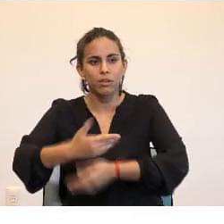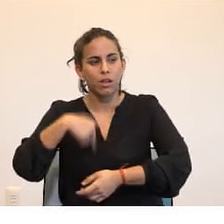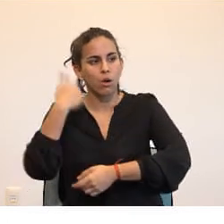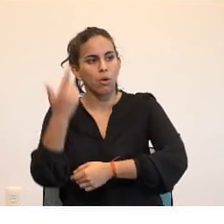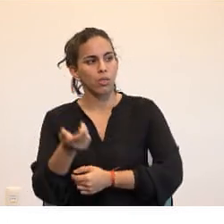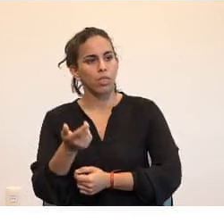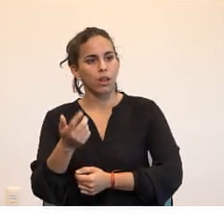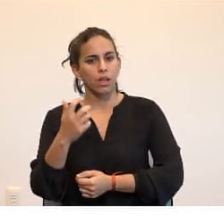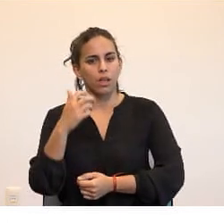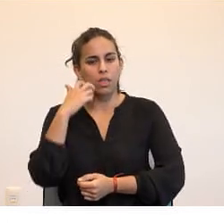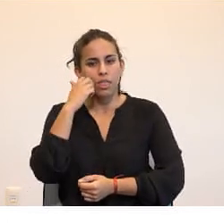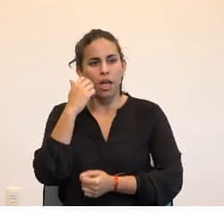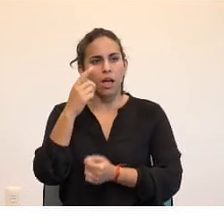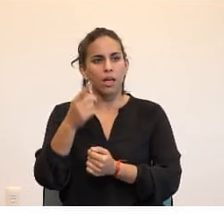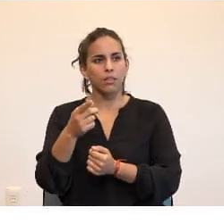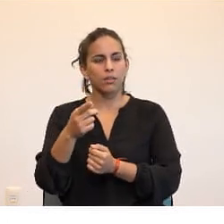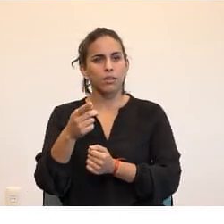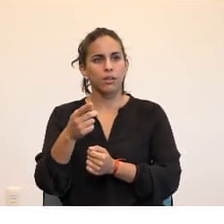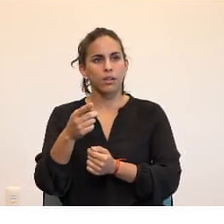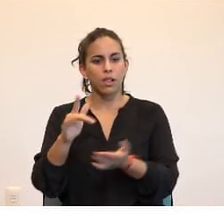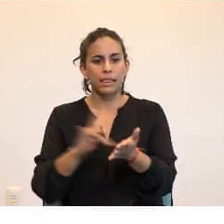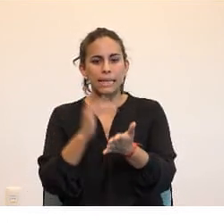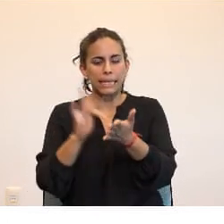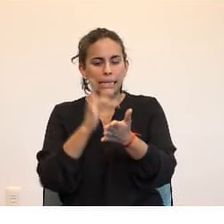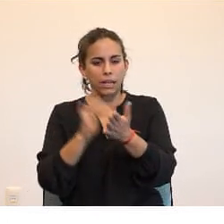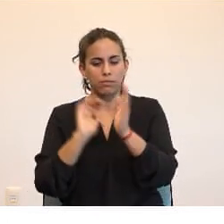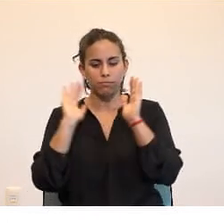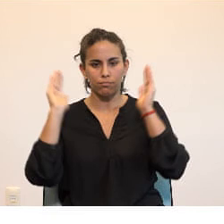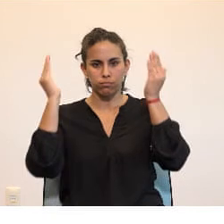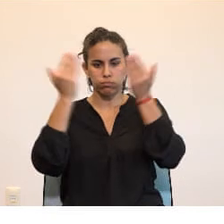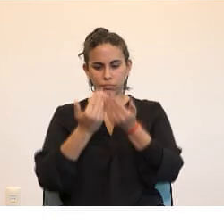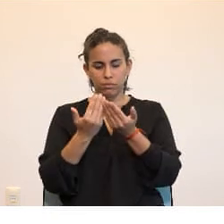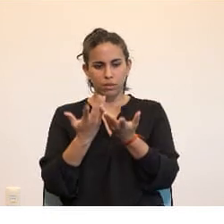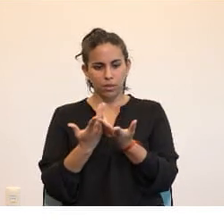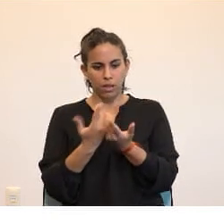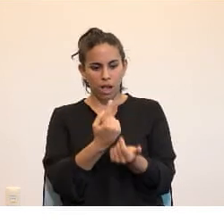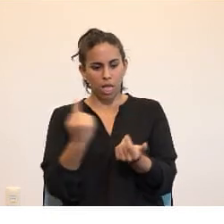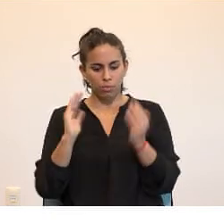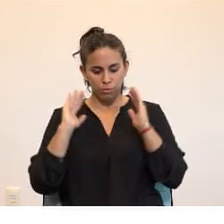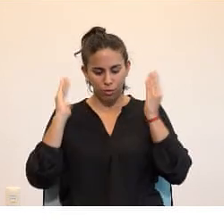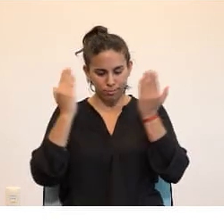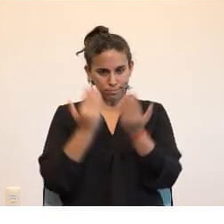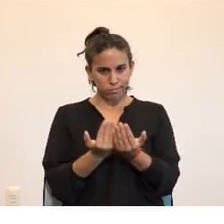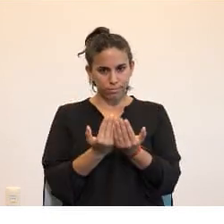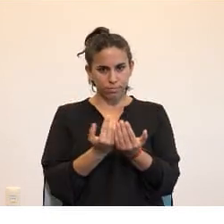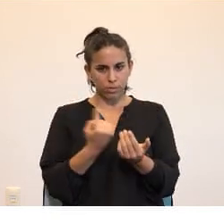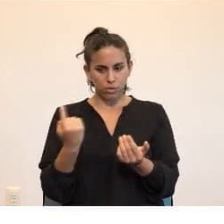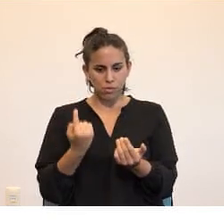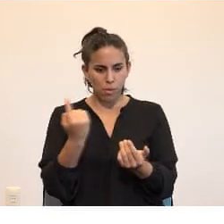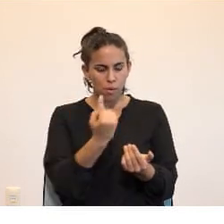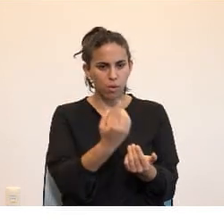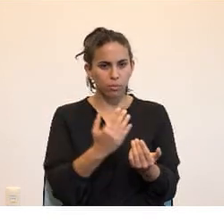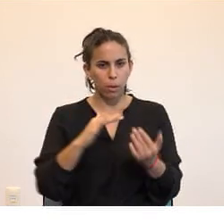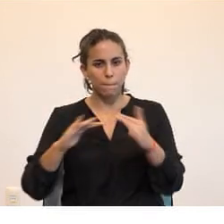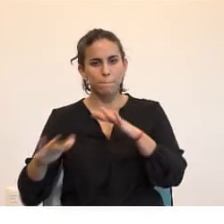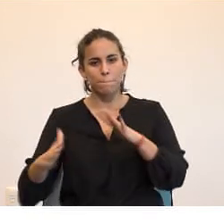otredad cuando el entorno digital nos encierra bastante como en burbujas de lo